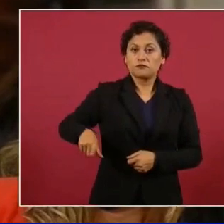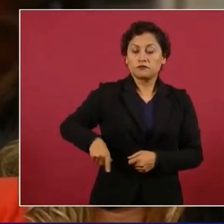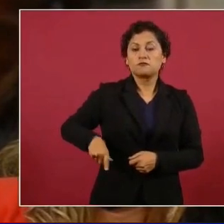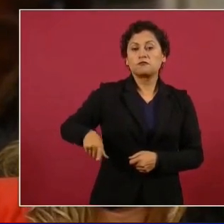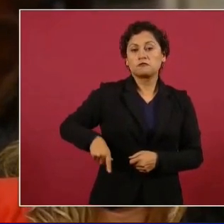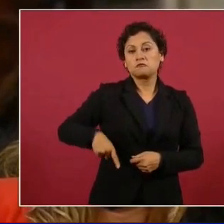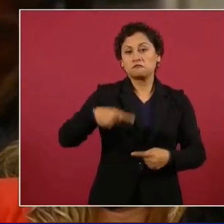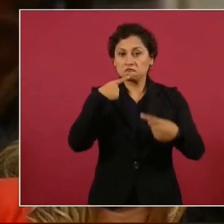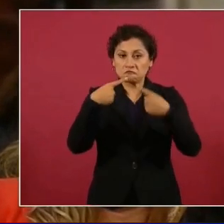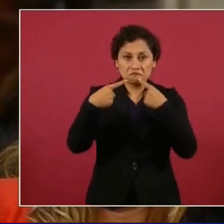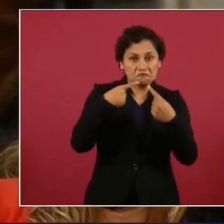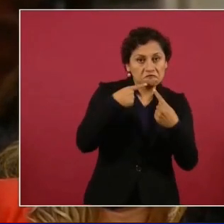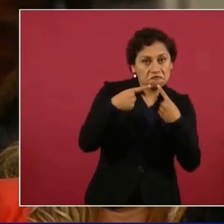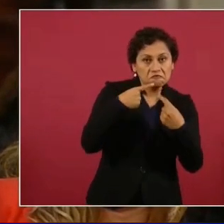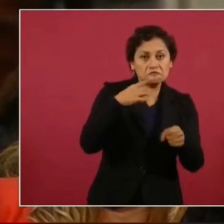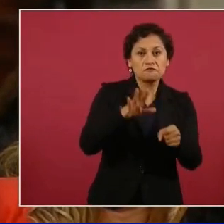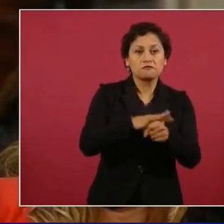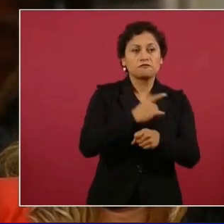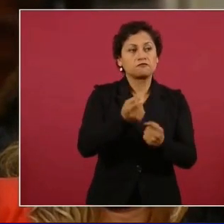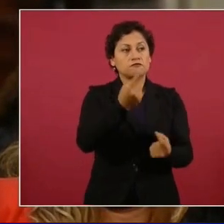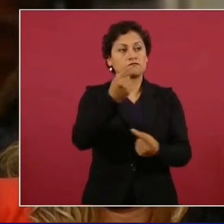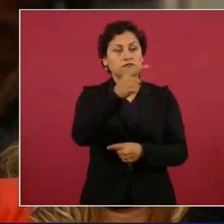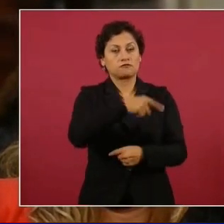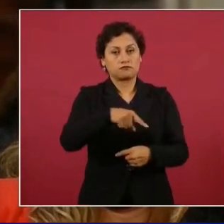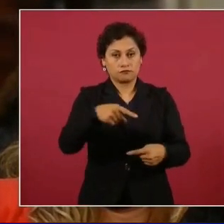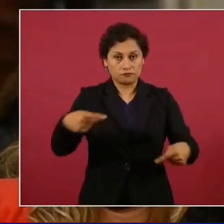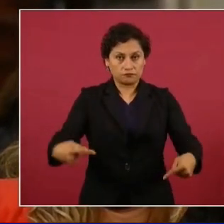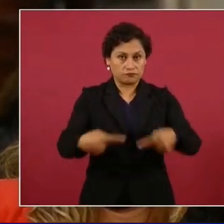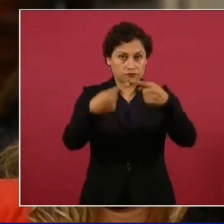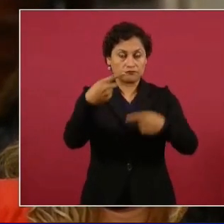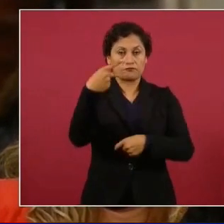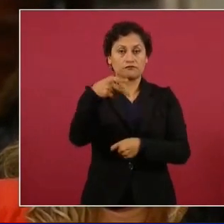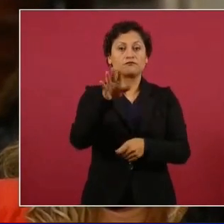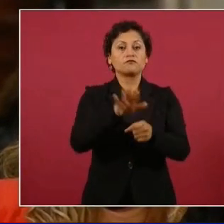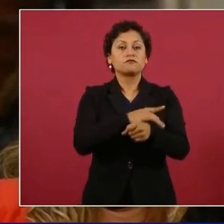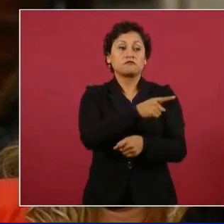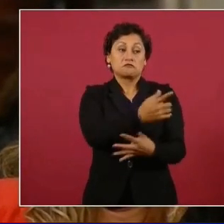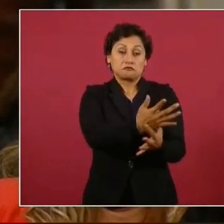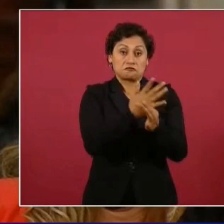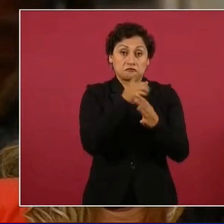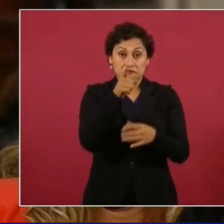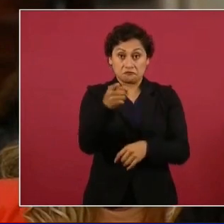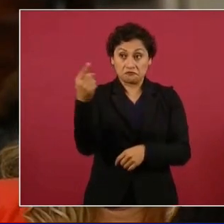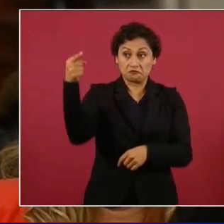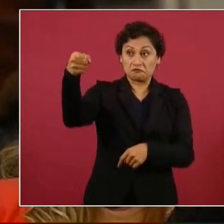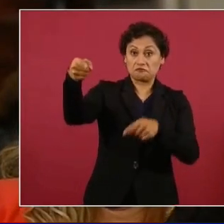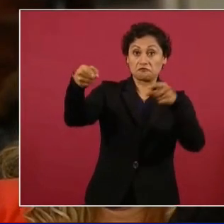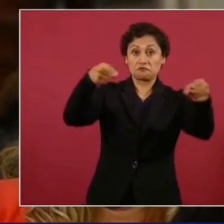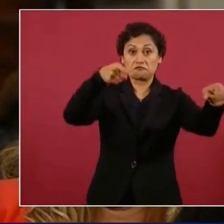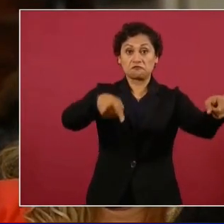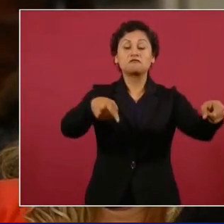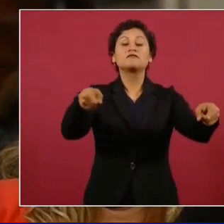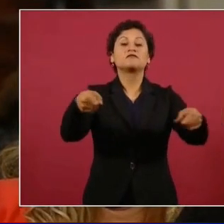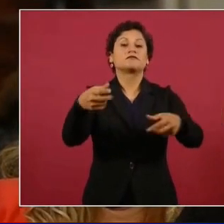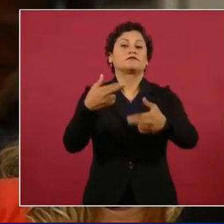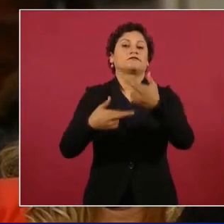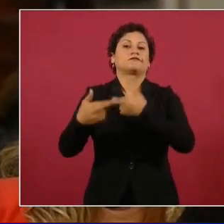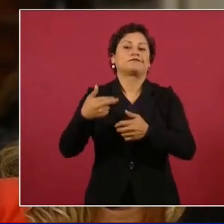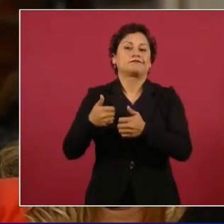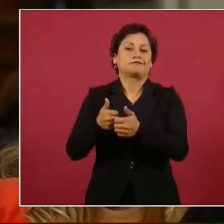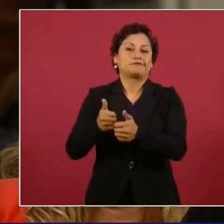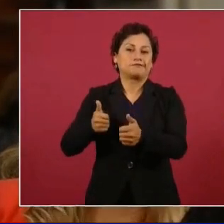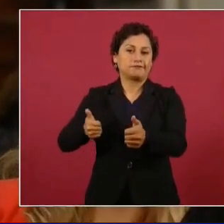a su gobierno han afirmado que ustedes, al señalarlos de forma crítica, han abonado a un retroceso, supuestamente, en la